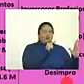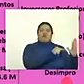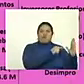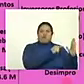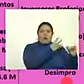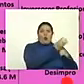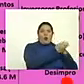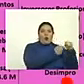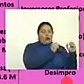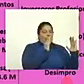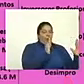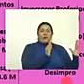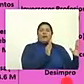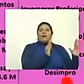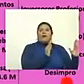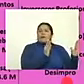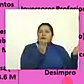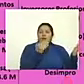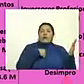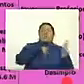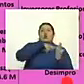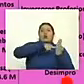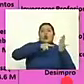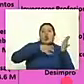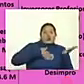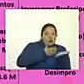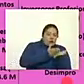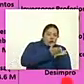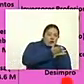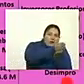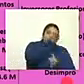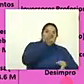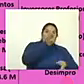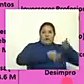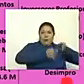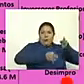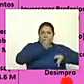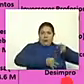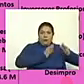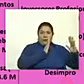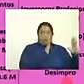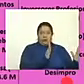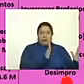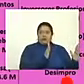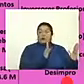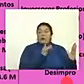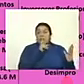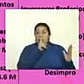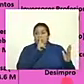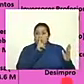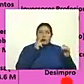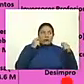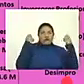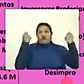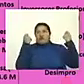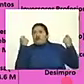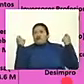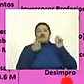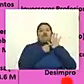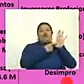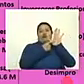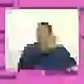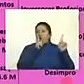Es el contrato de estabilidad jurídica. poco publicitado, no